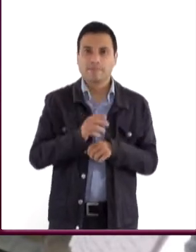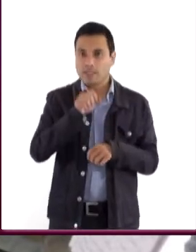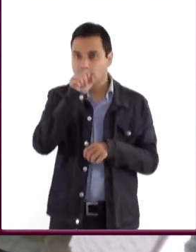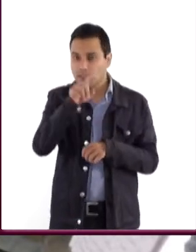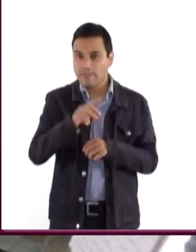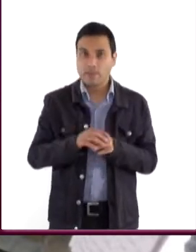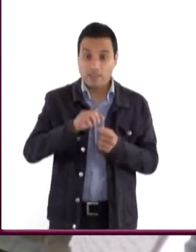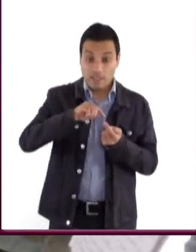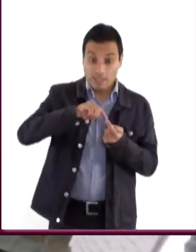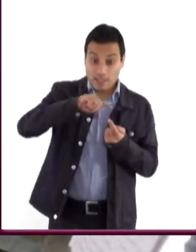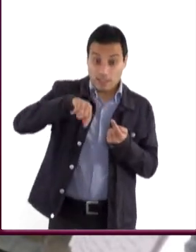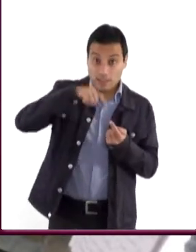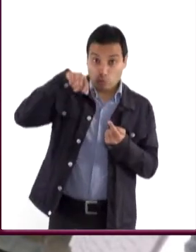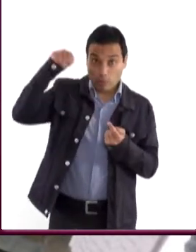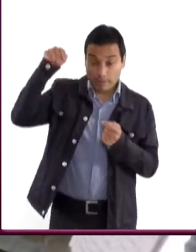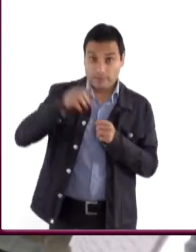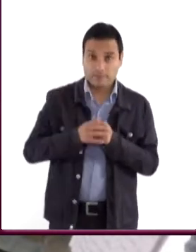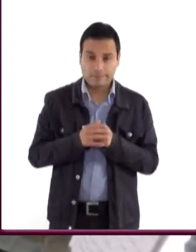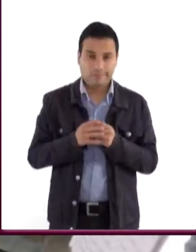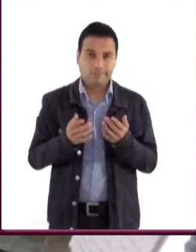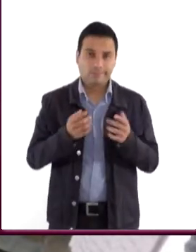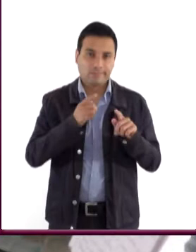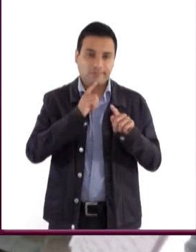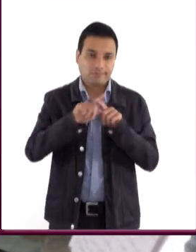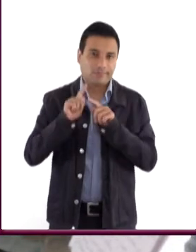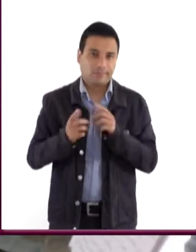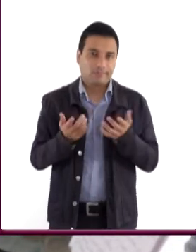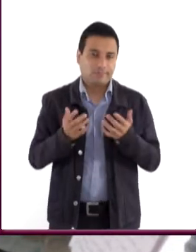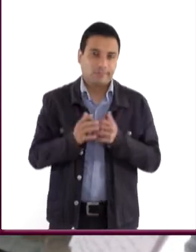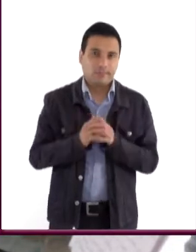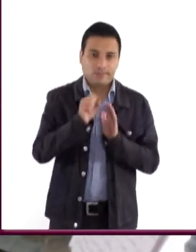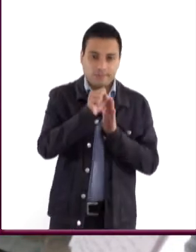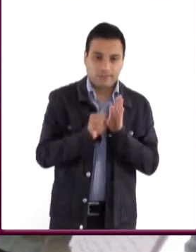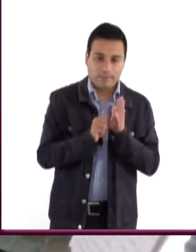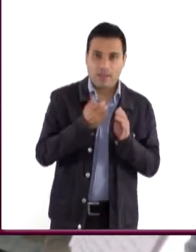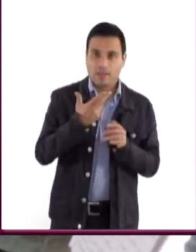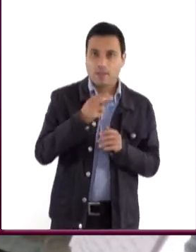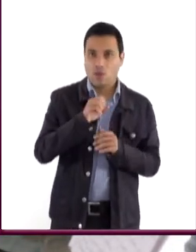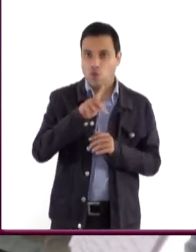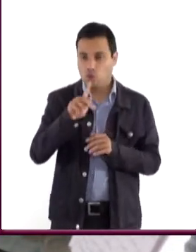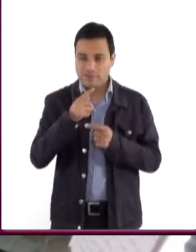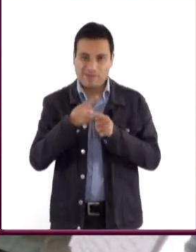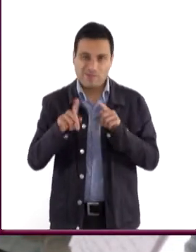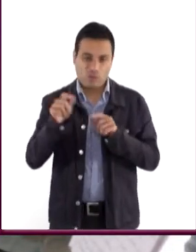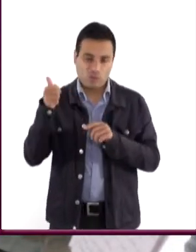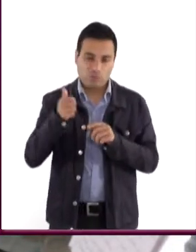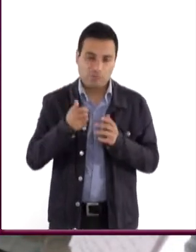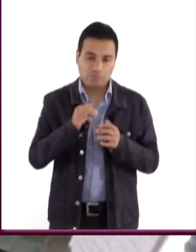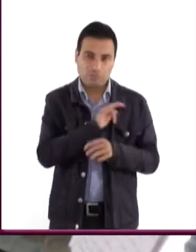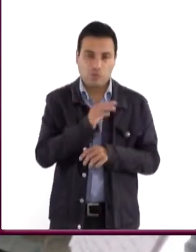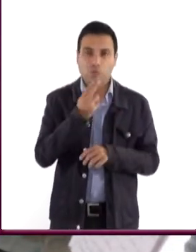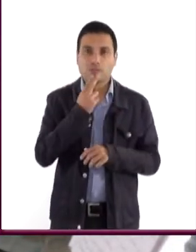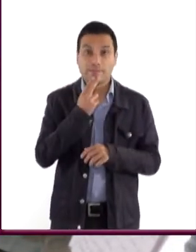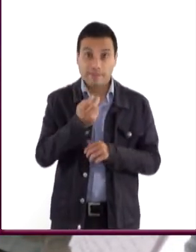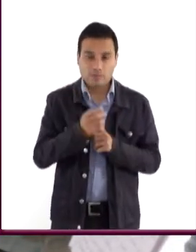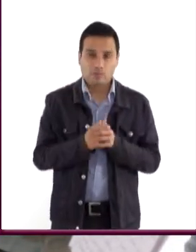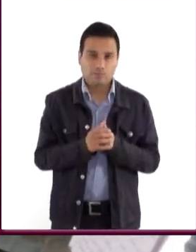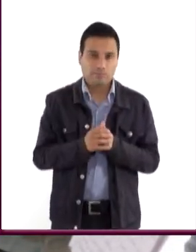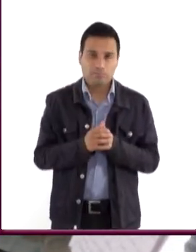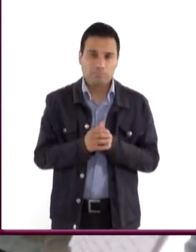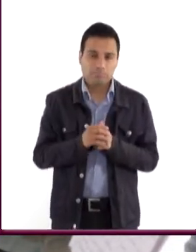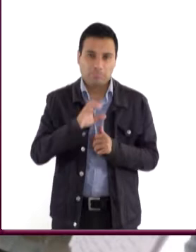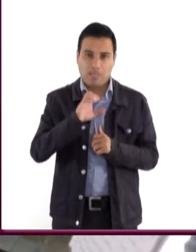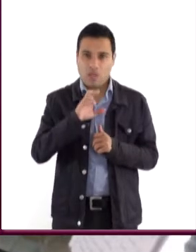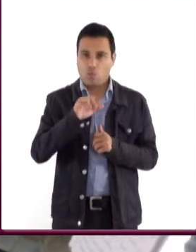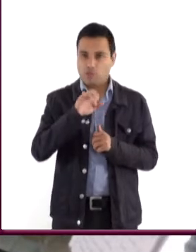no lineales, eso cambia la ley de Hooke, en lugar de ser proporcional, es proporcional más otro término, ¿no? Y todas estas son ecuaciones